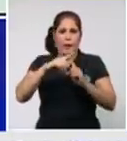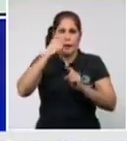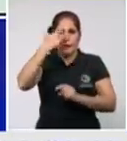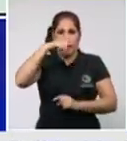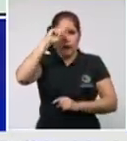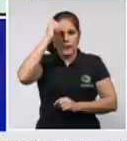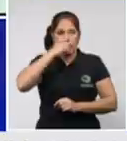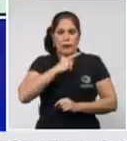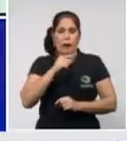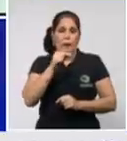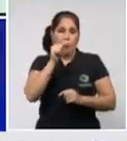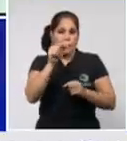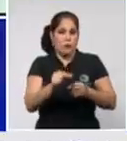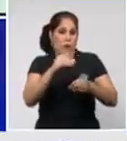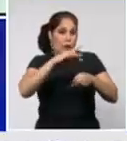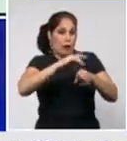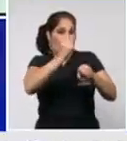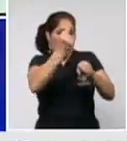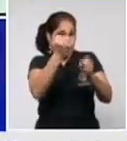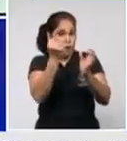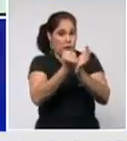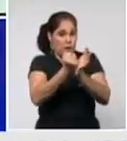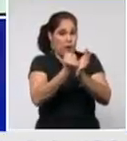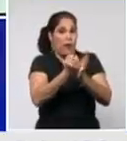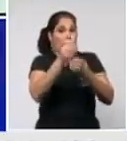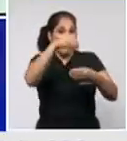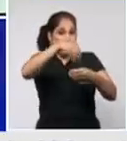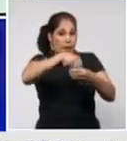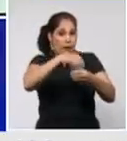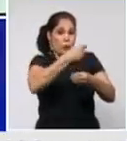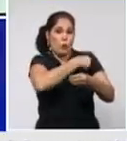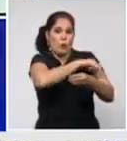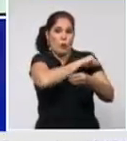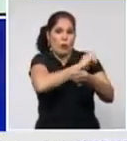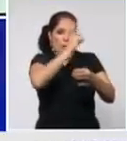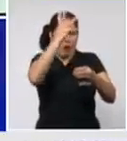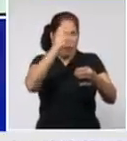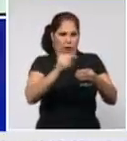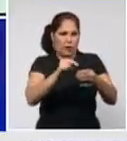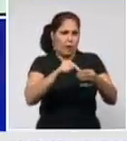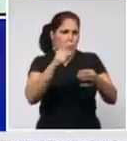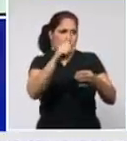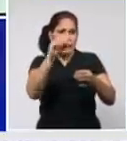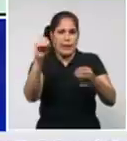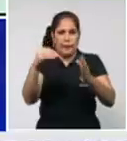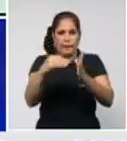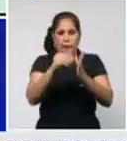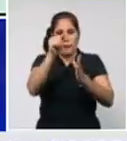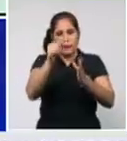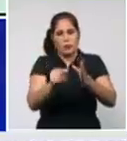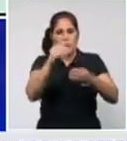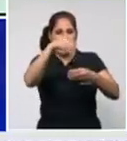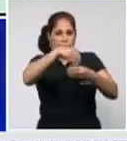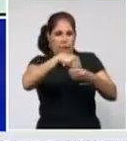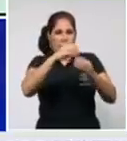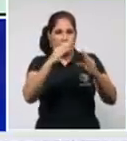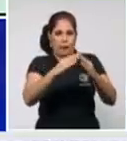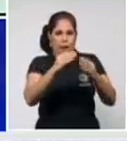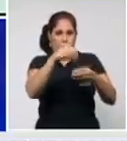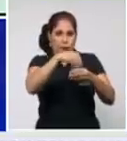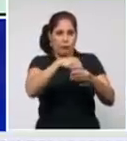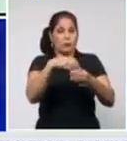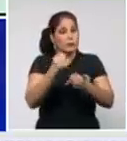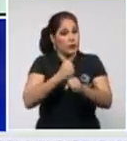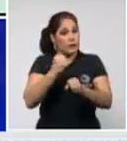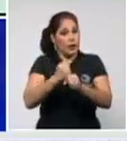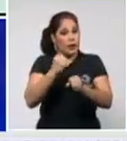de casos confirmados en los últimos 15 días por 100.000 habitantes, que se trabaja en tasa y